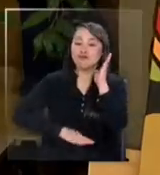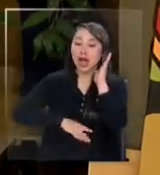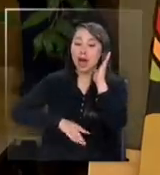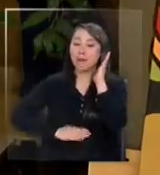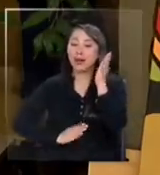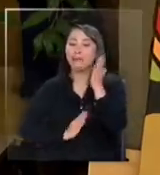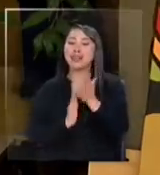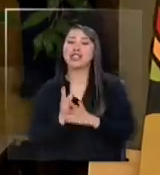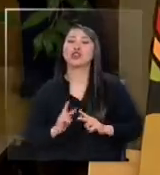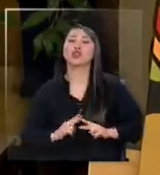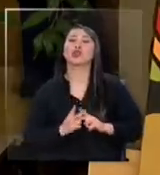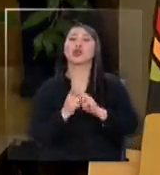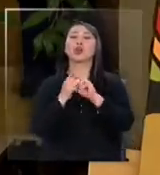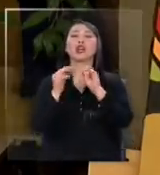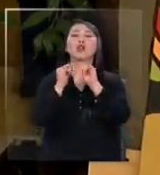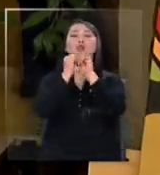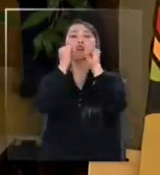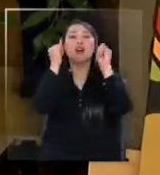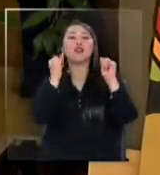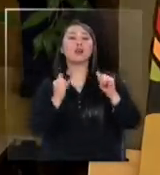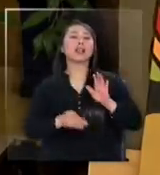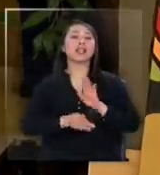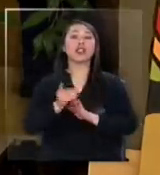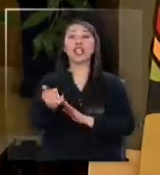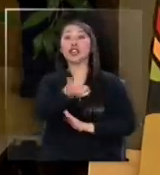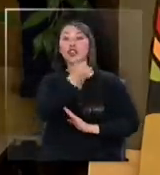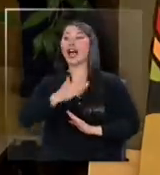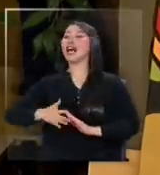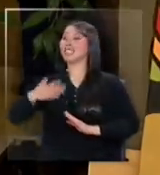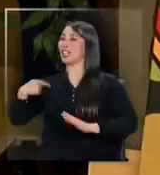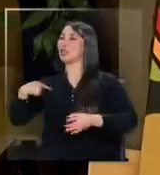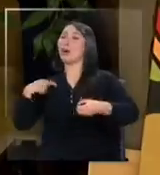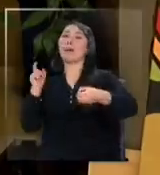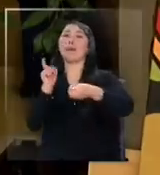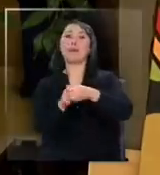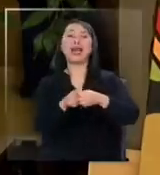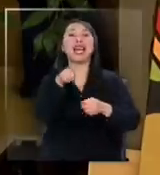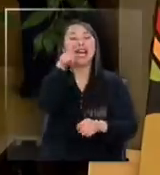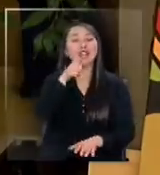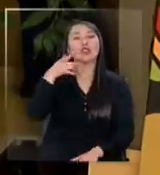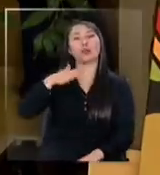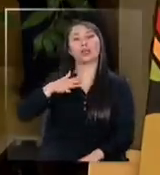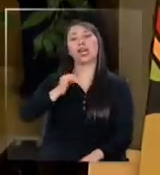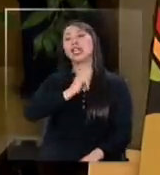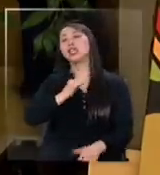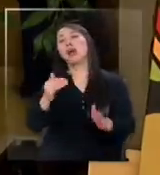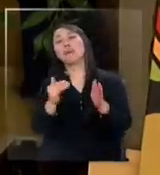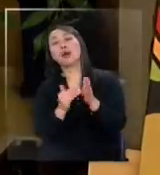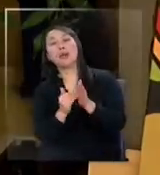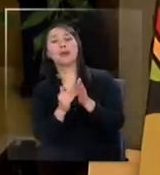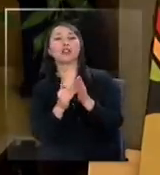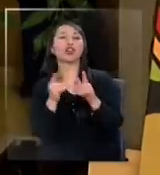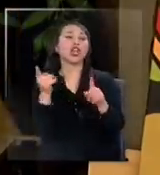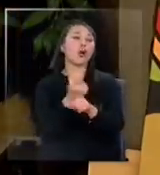esquema de desarrollo en el que todos se sientan parte. Creo que eso es lo importante. Ya vendrán los momentos de